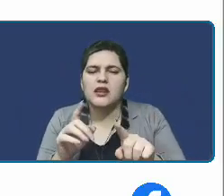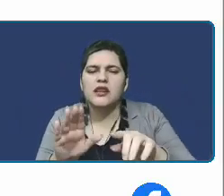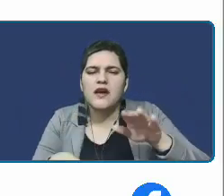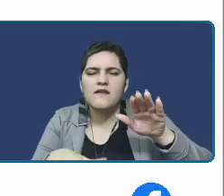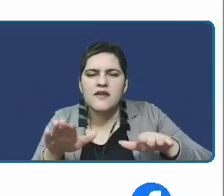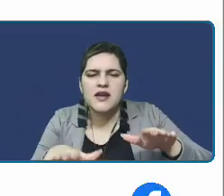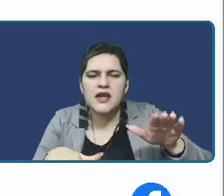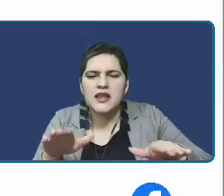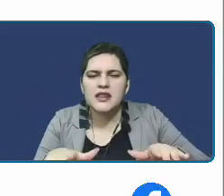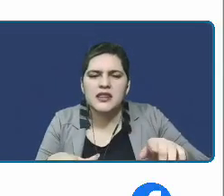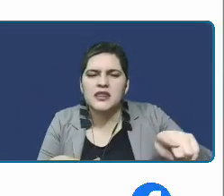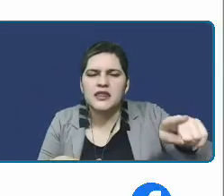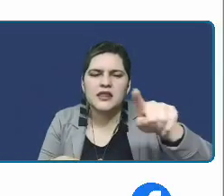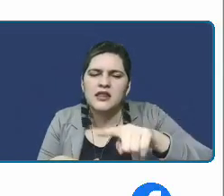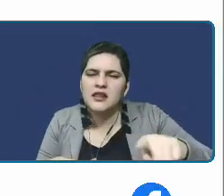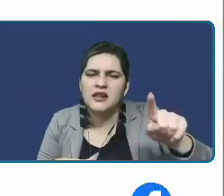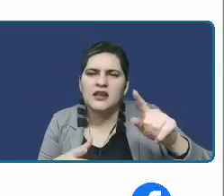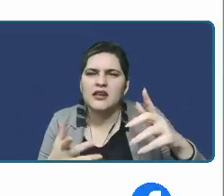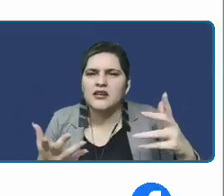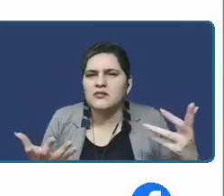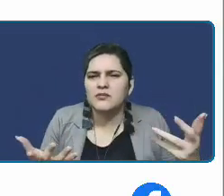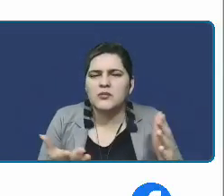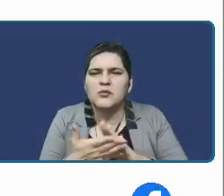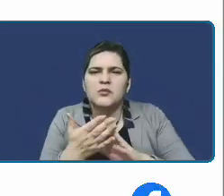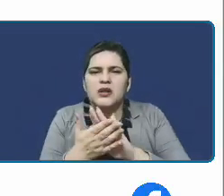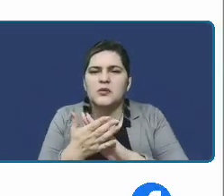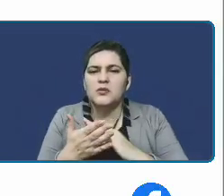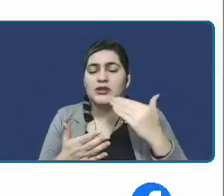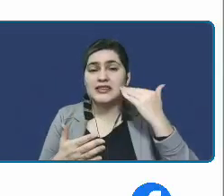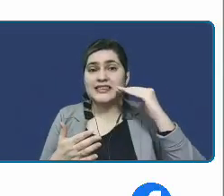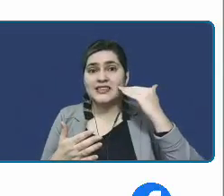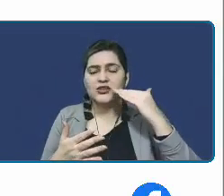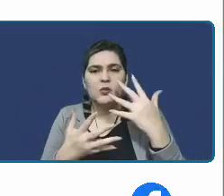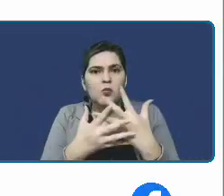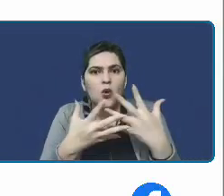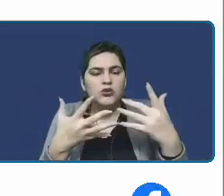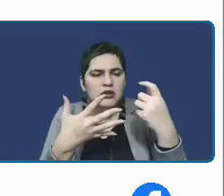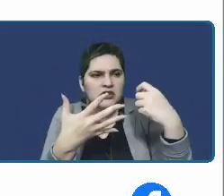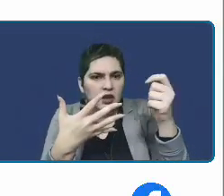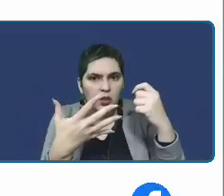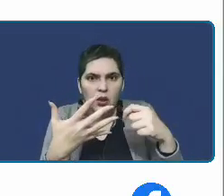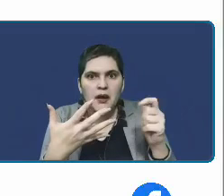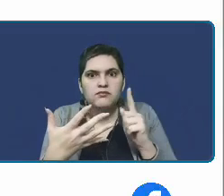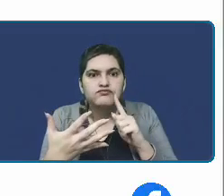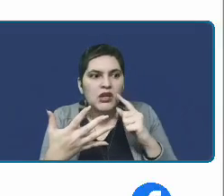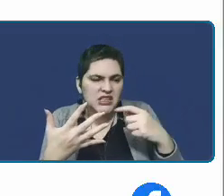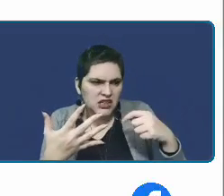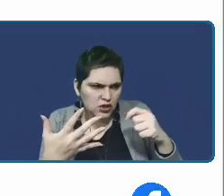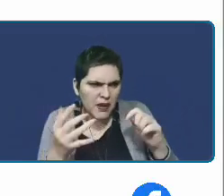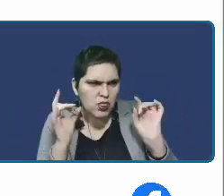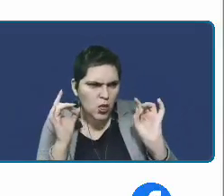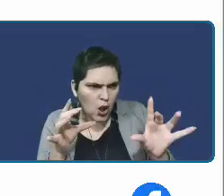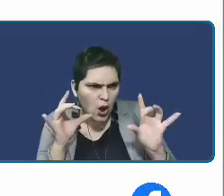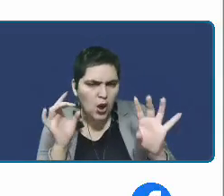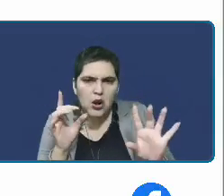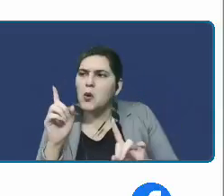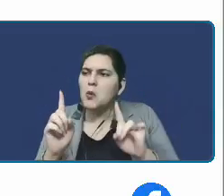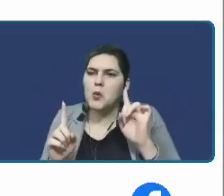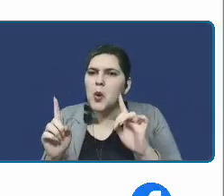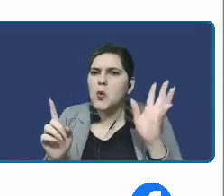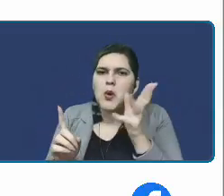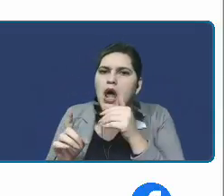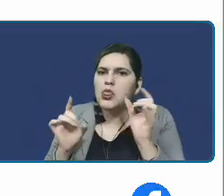puedo tener un niño que tenga muchos síntomas específicos de dolor y otro que no tenga nada, porque va a depender